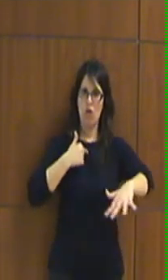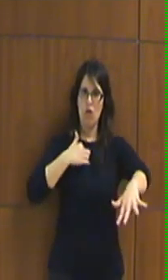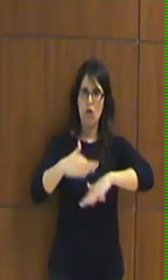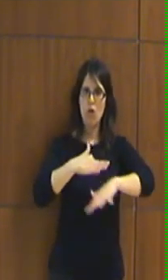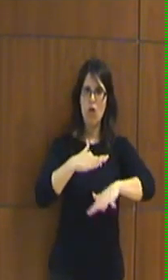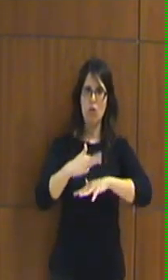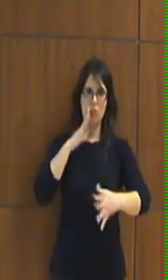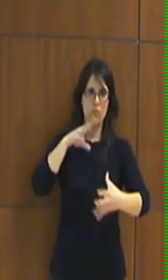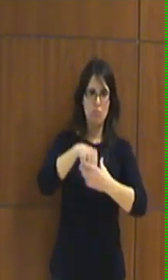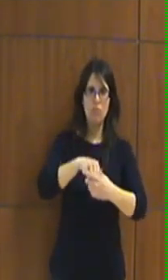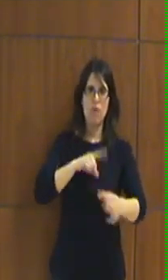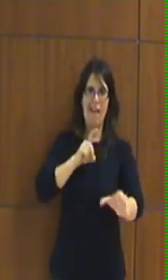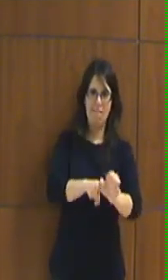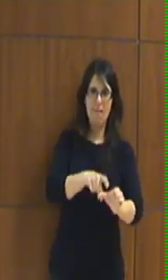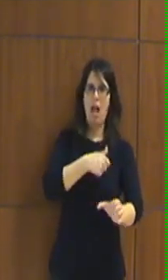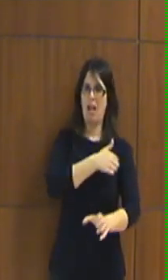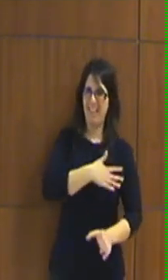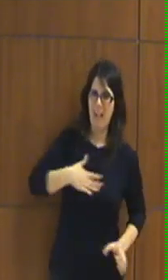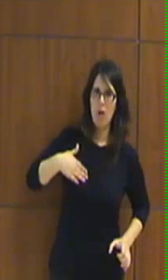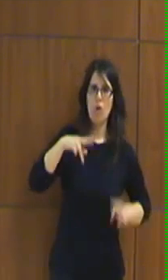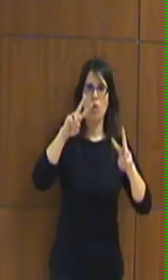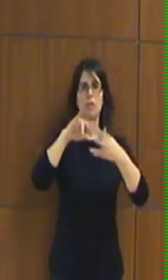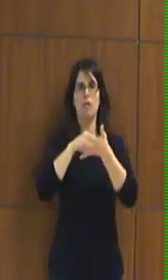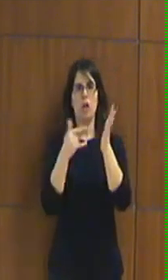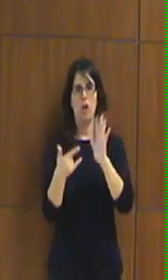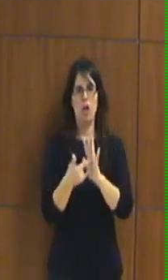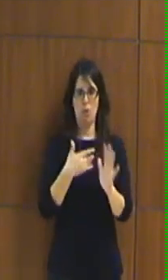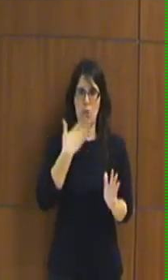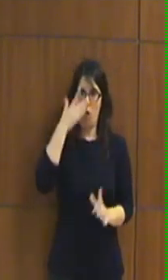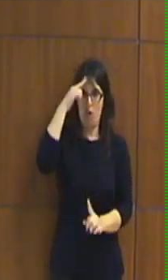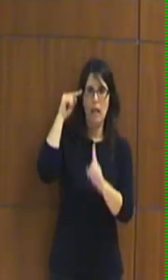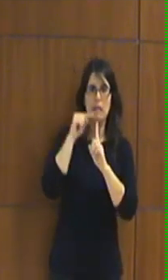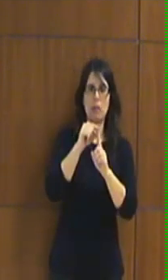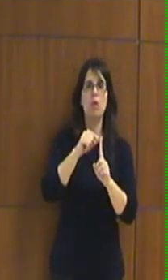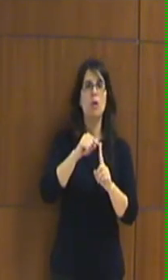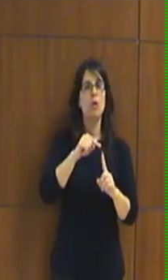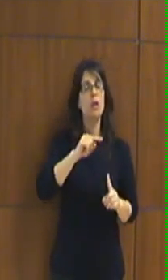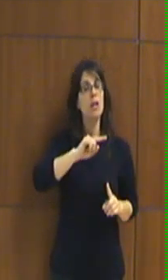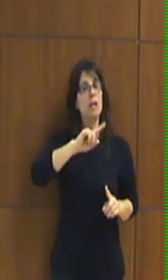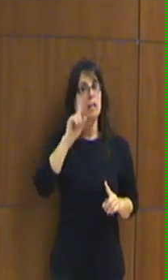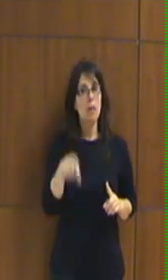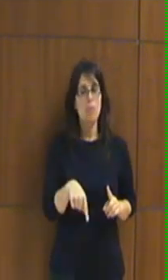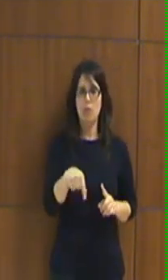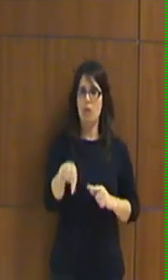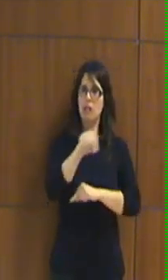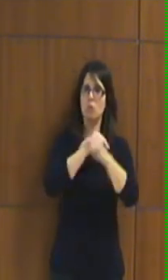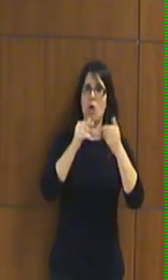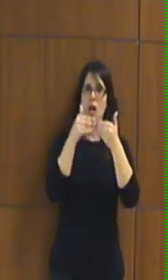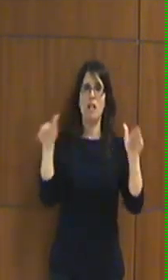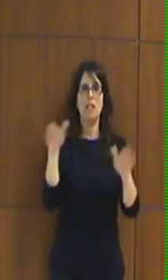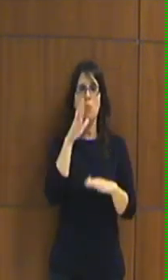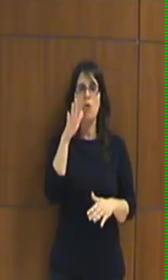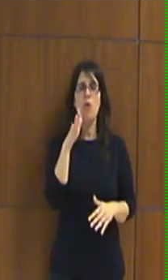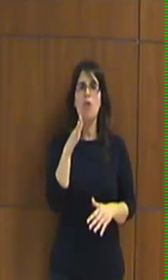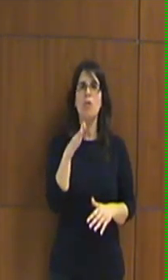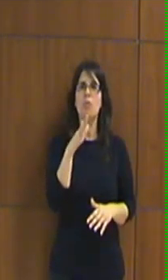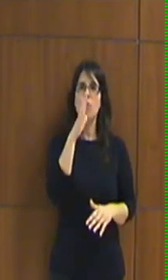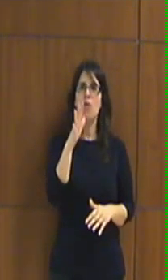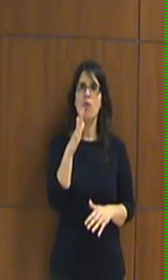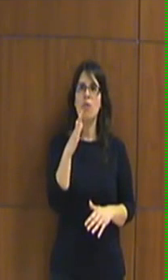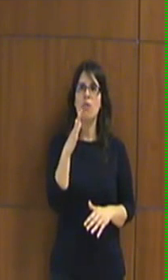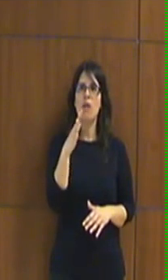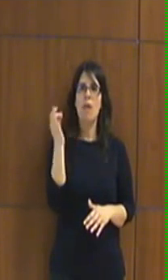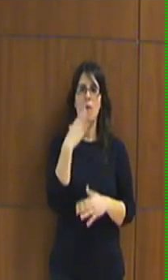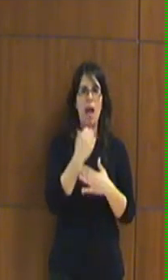estar en las tecnologías. Y dices, pero quizás ha habido hoy una discusión abierta, decir, bueno, pero hay